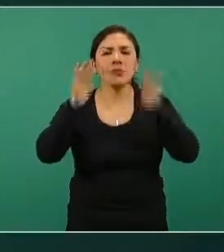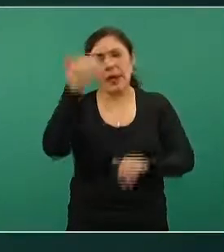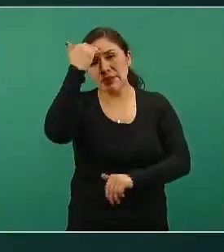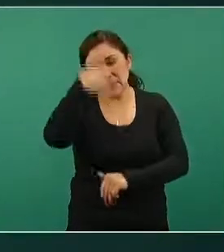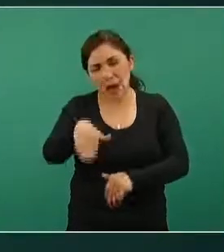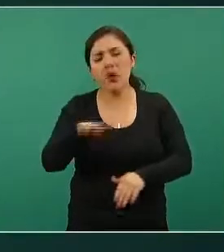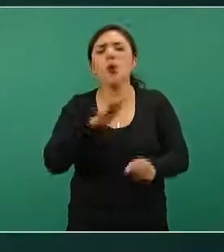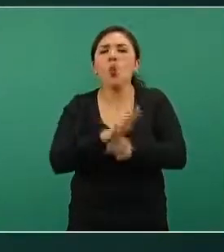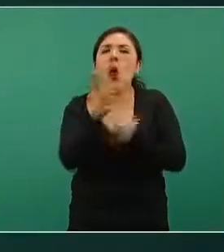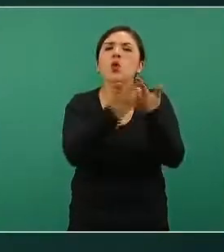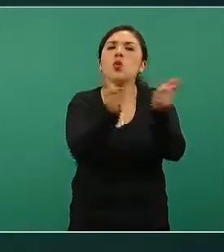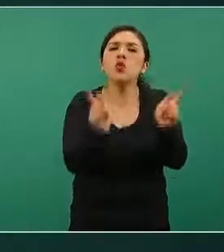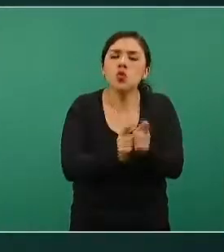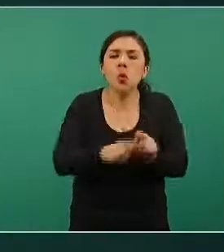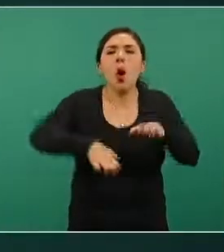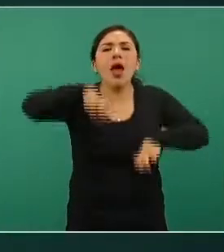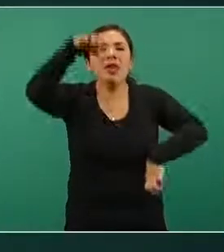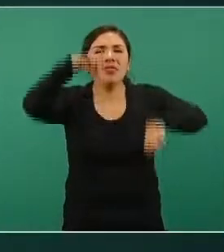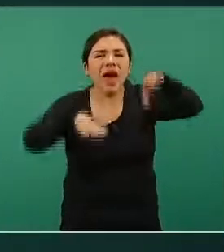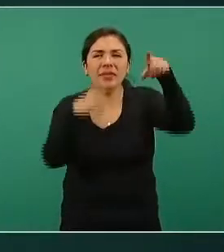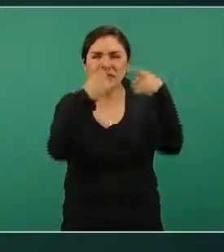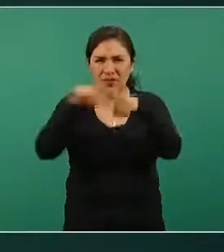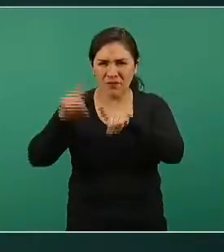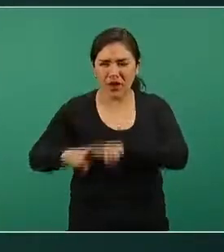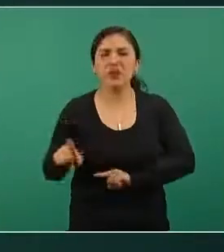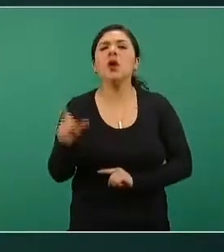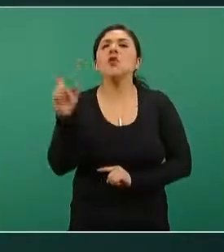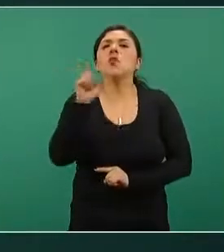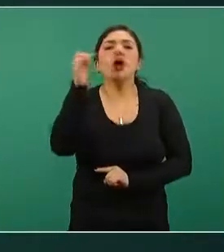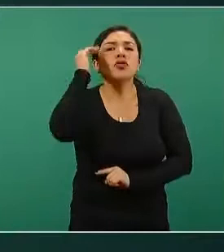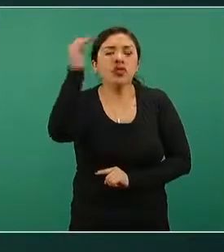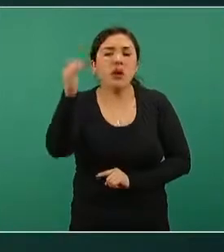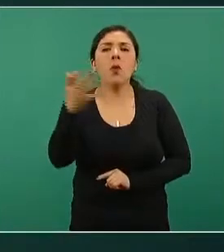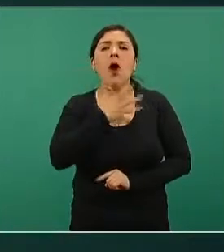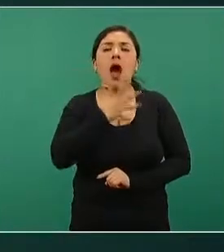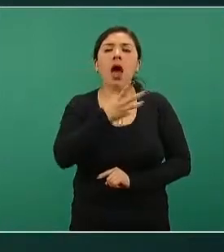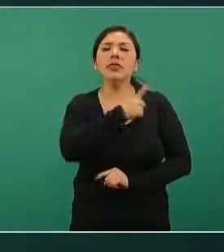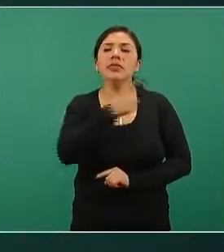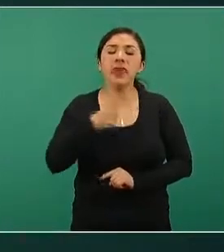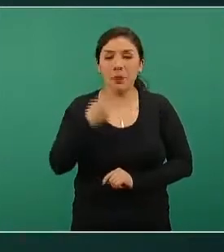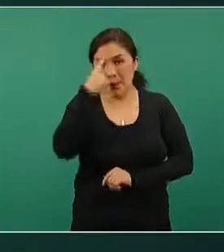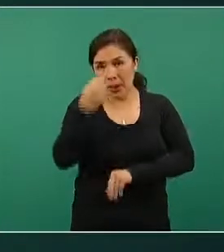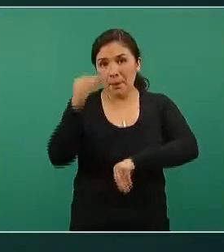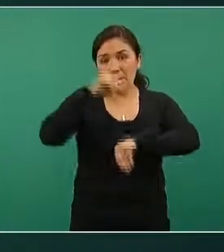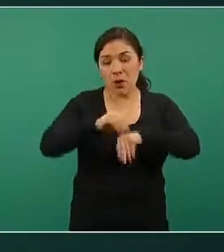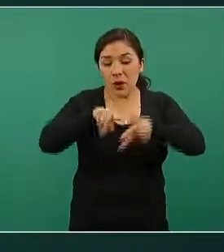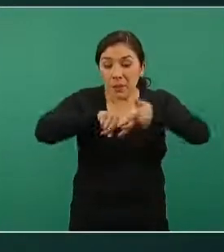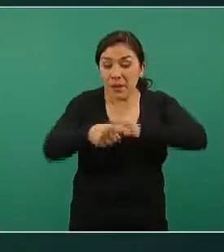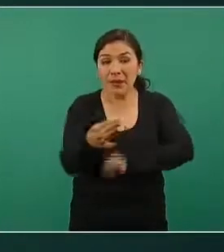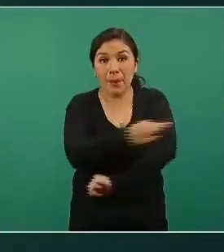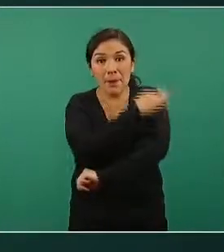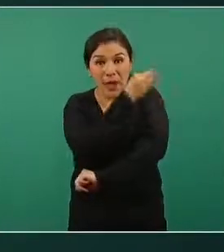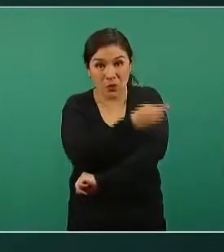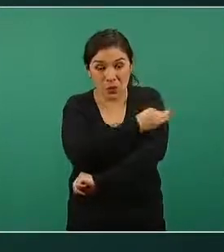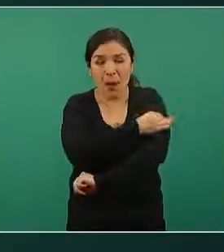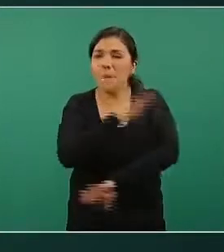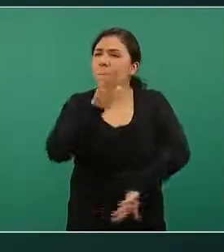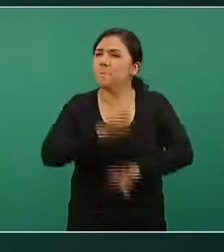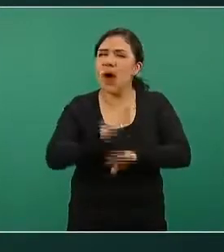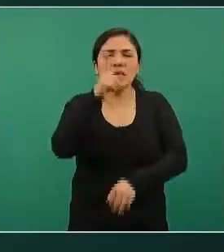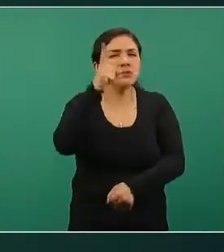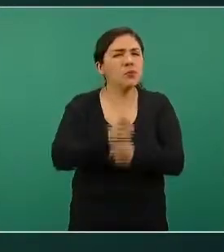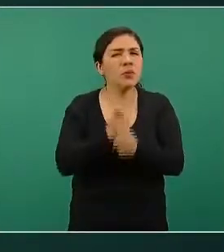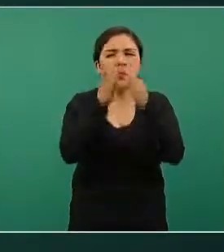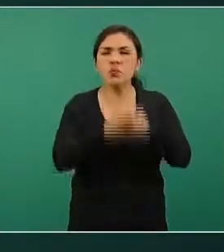grupos poblacionales, sino también en la temporalidad en las que aproximadamente estas estarán iniciando, priorizando siempre a